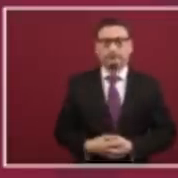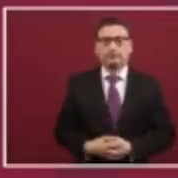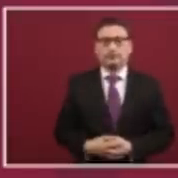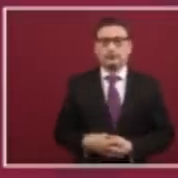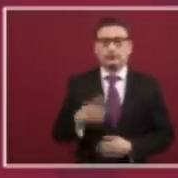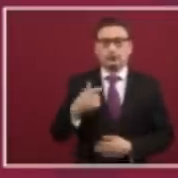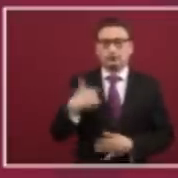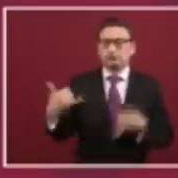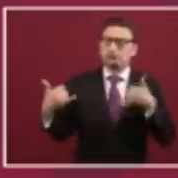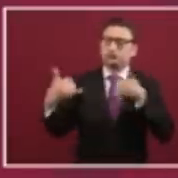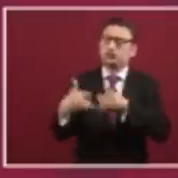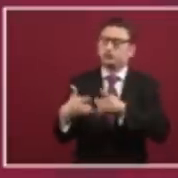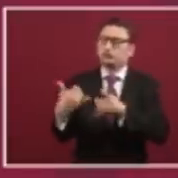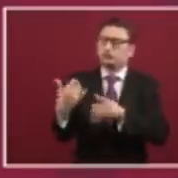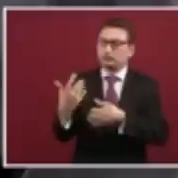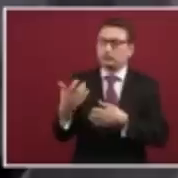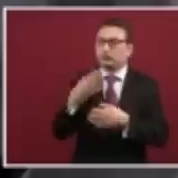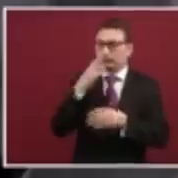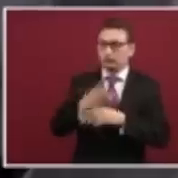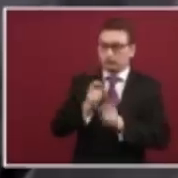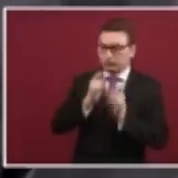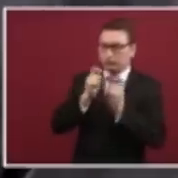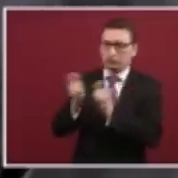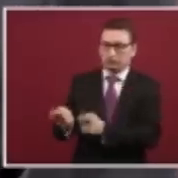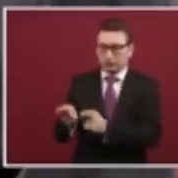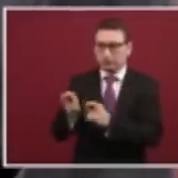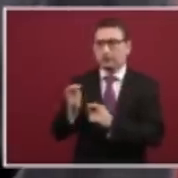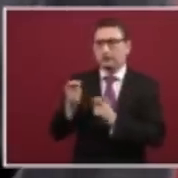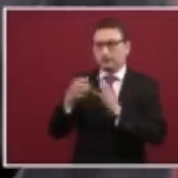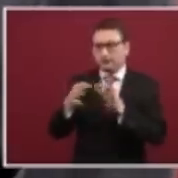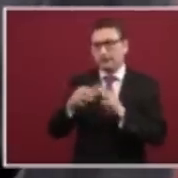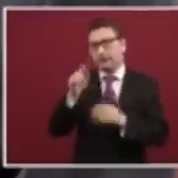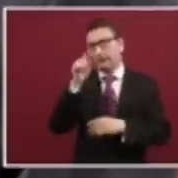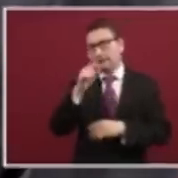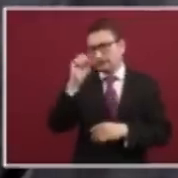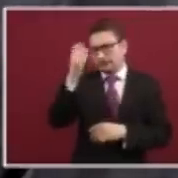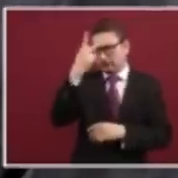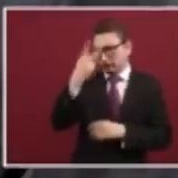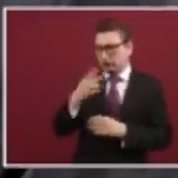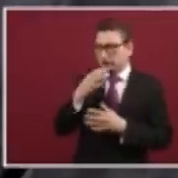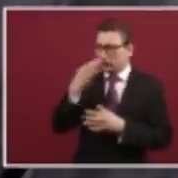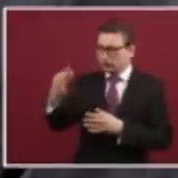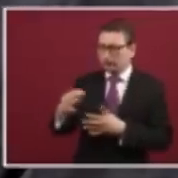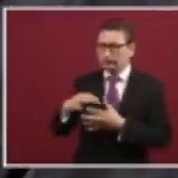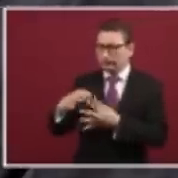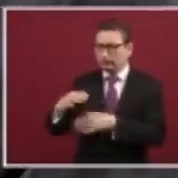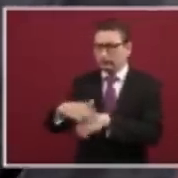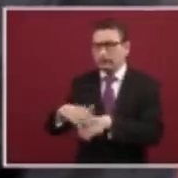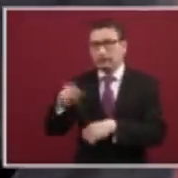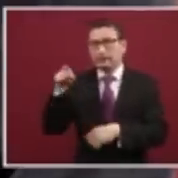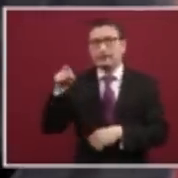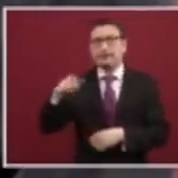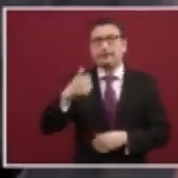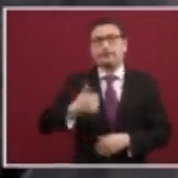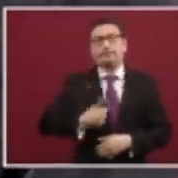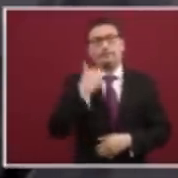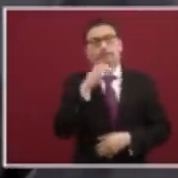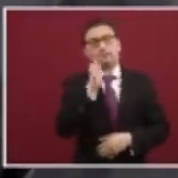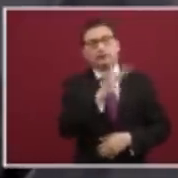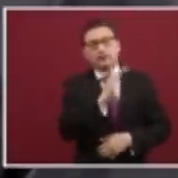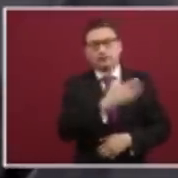llamé por teléfono para encargarle un asunto de San Luis Potosí y ella aprovechó